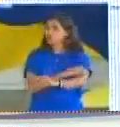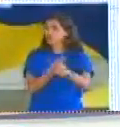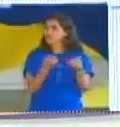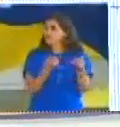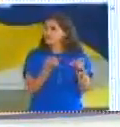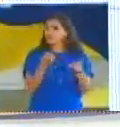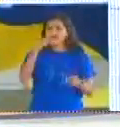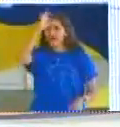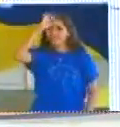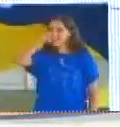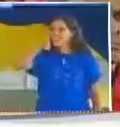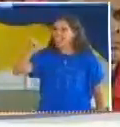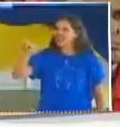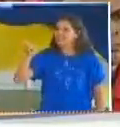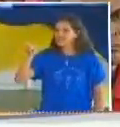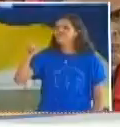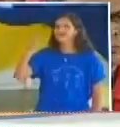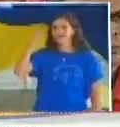Ustedes no sabían, ¿verdad?